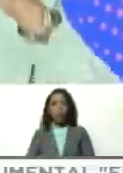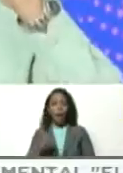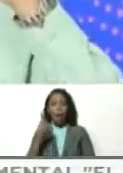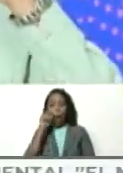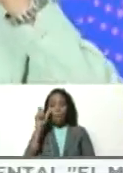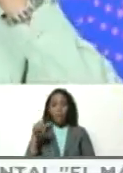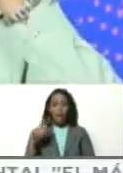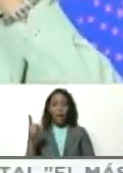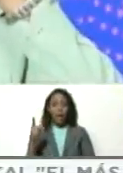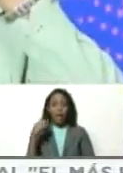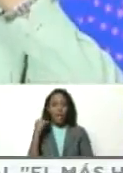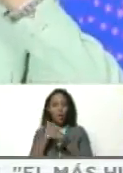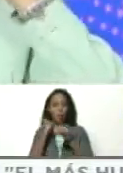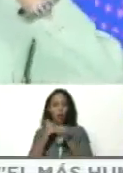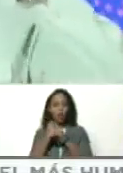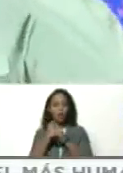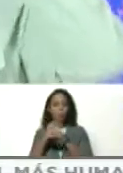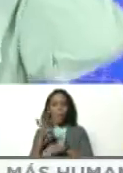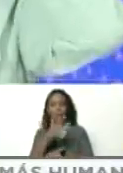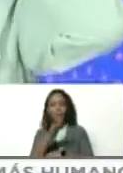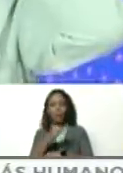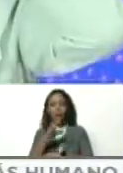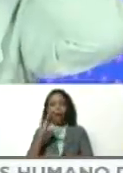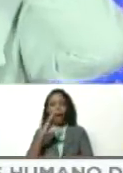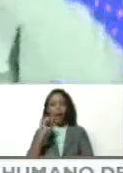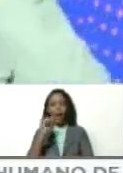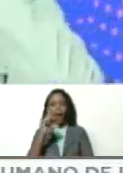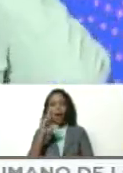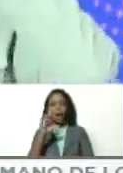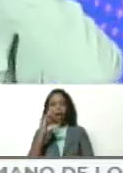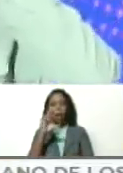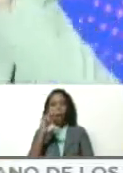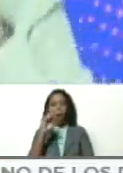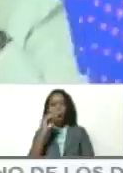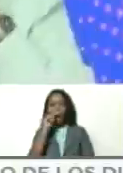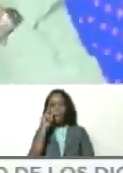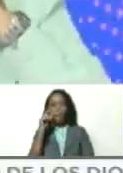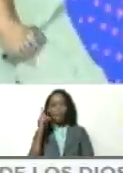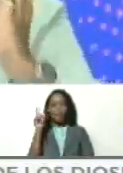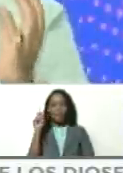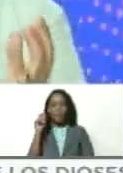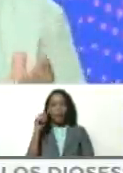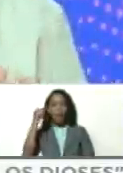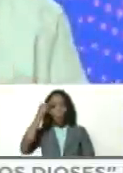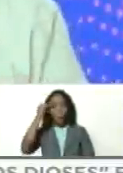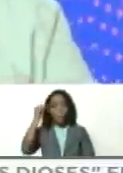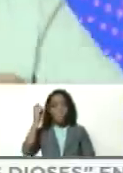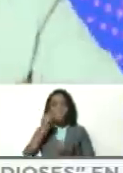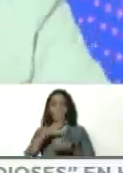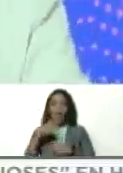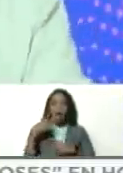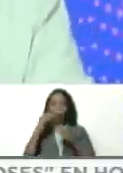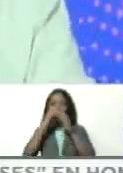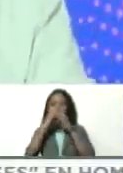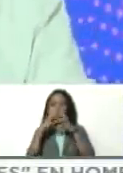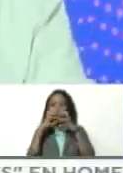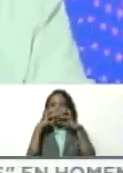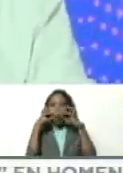era igualito a Carlos Marx, la calva, pelo blanco, la barba poblada,